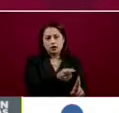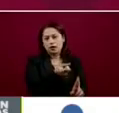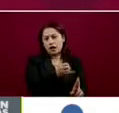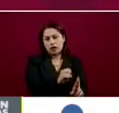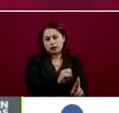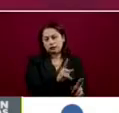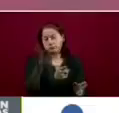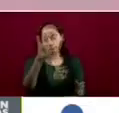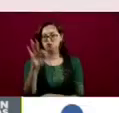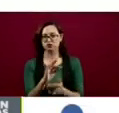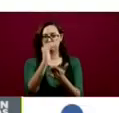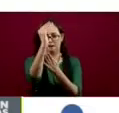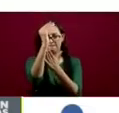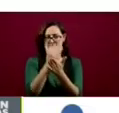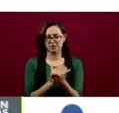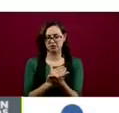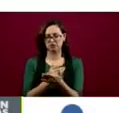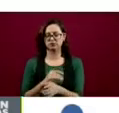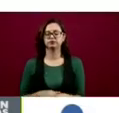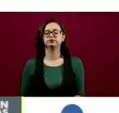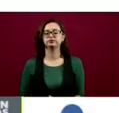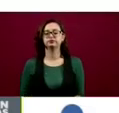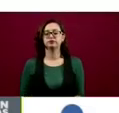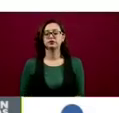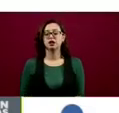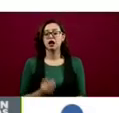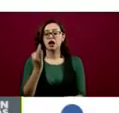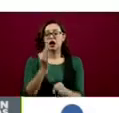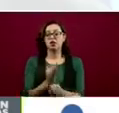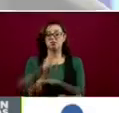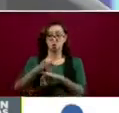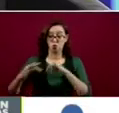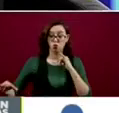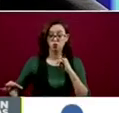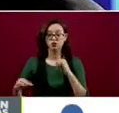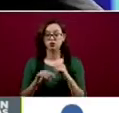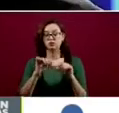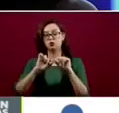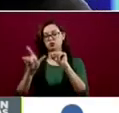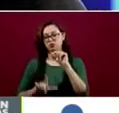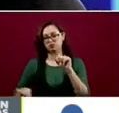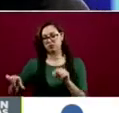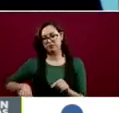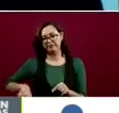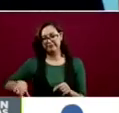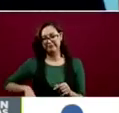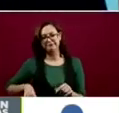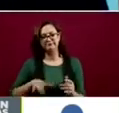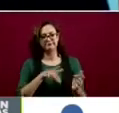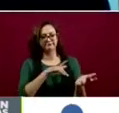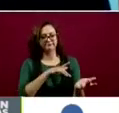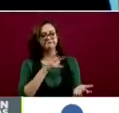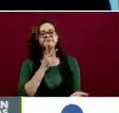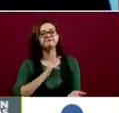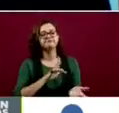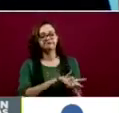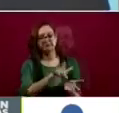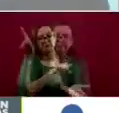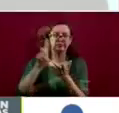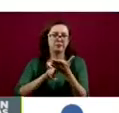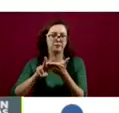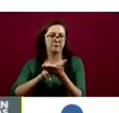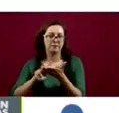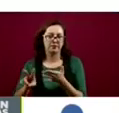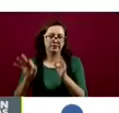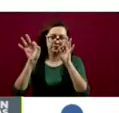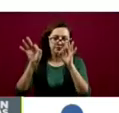Acompañado del director de Petróleos Mexicanos, Octavio Romero, el presidente López Obrador presentó el plan de negocios de Pemex. Con este plan se pretende apoyar a Pemex